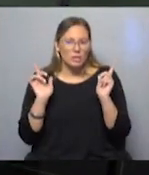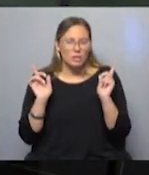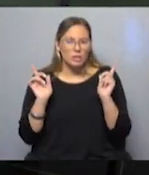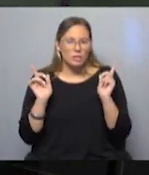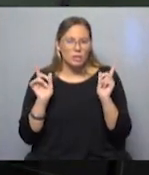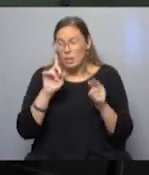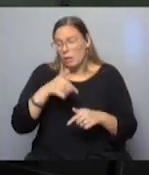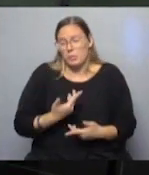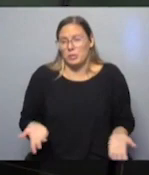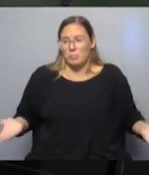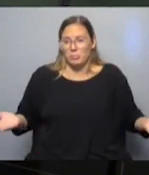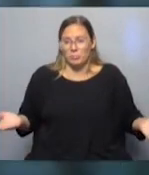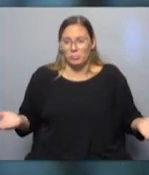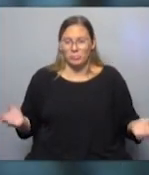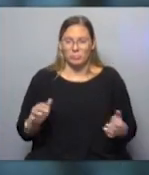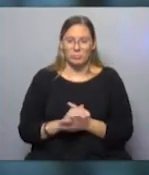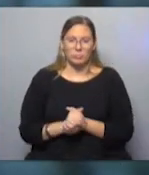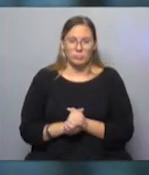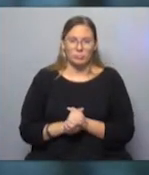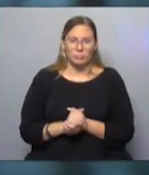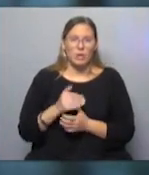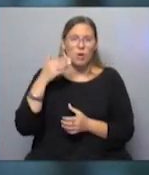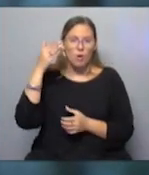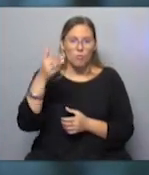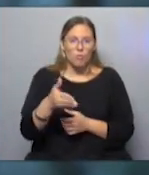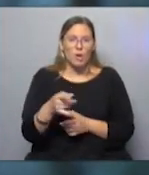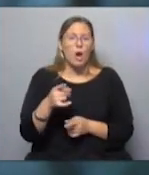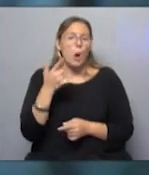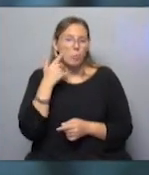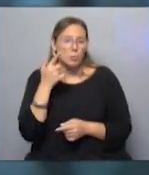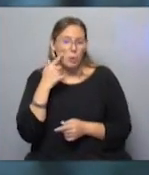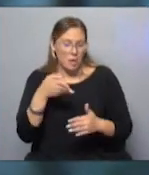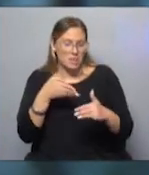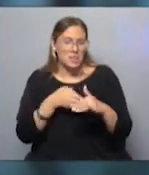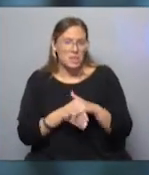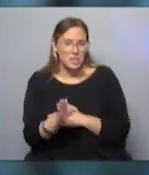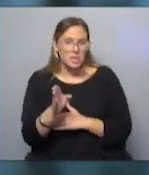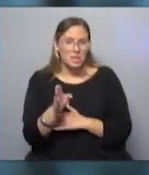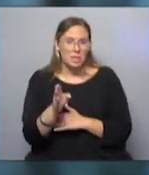inmediatamente fui me llegó a dar una prueba entre